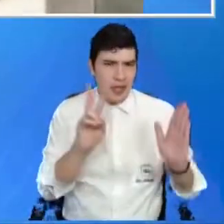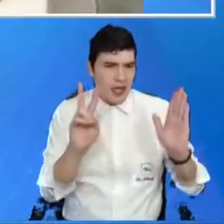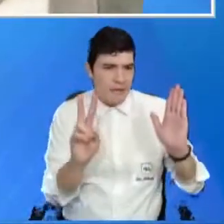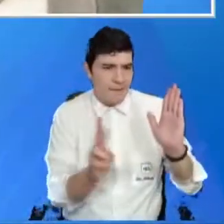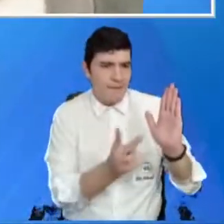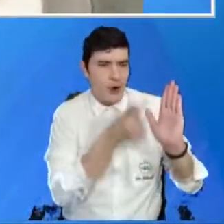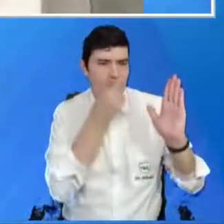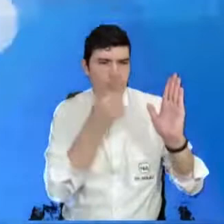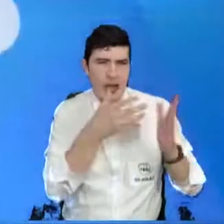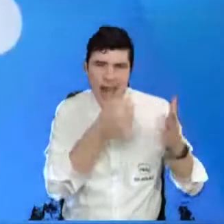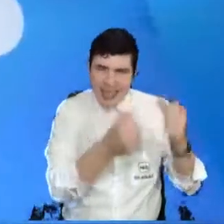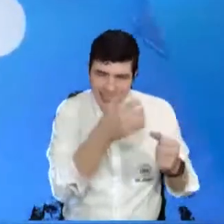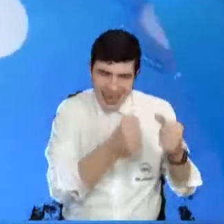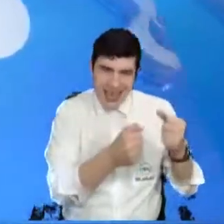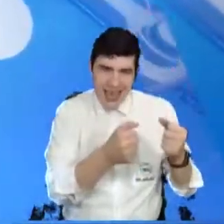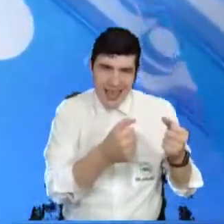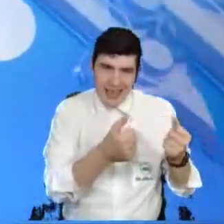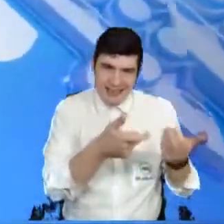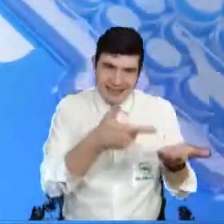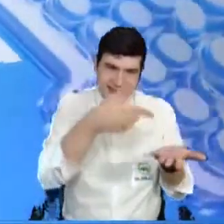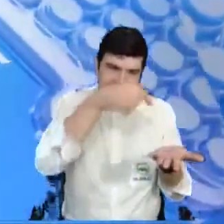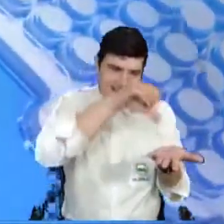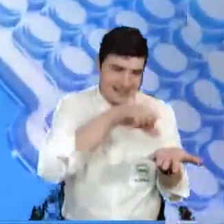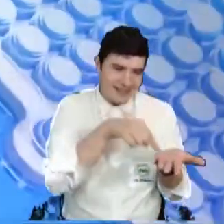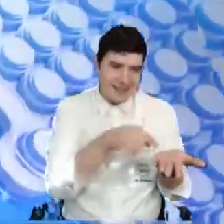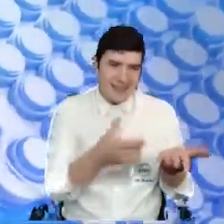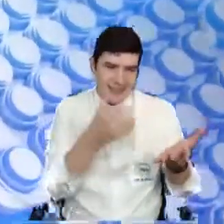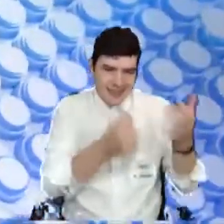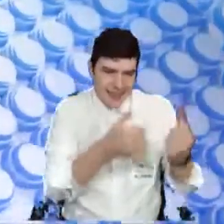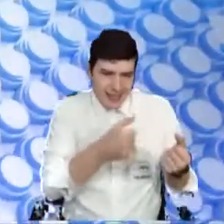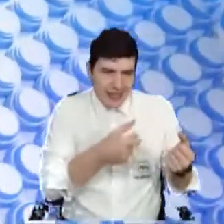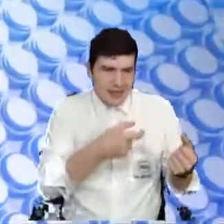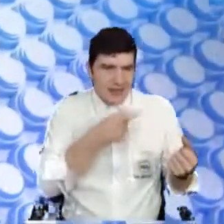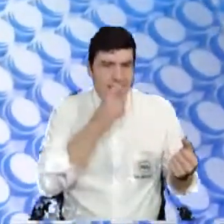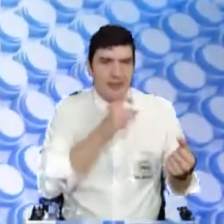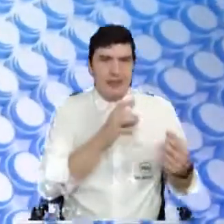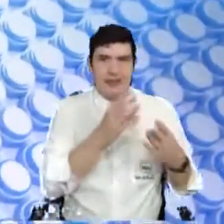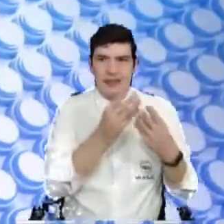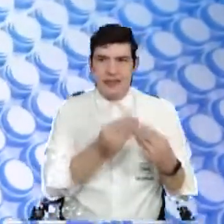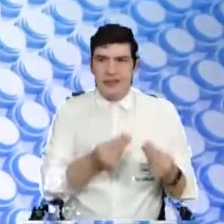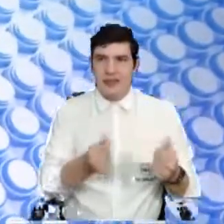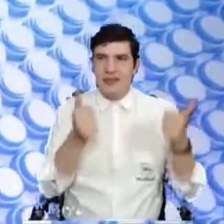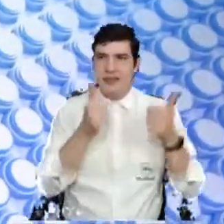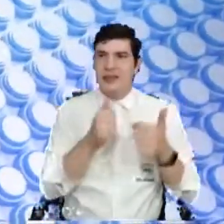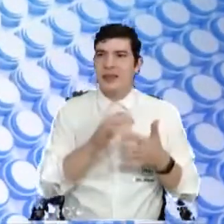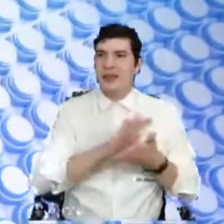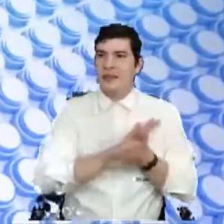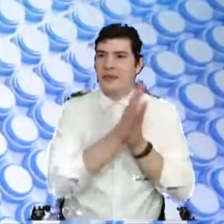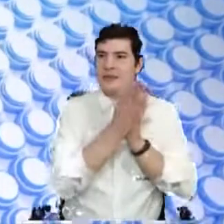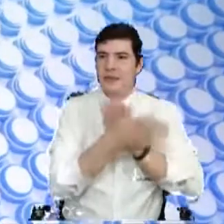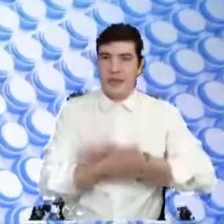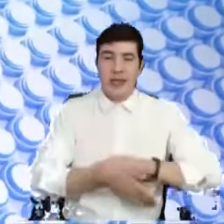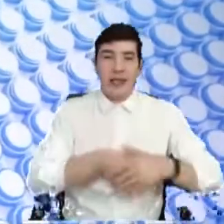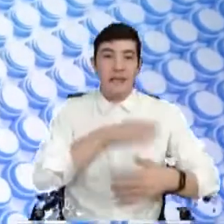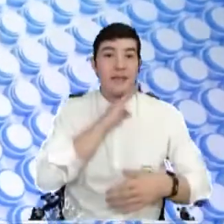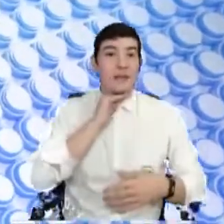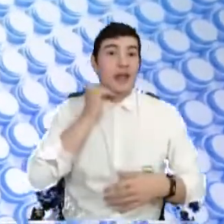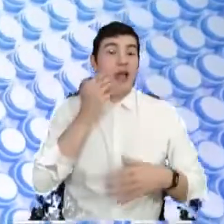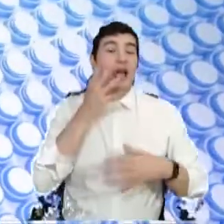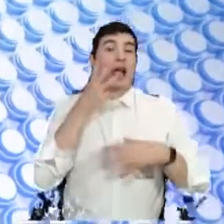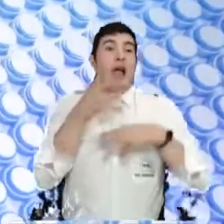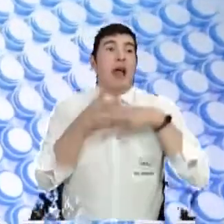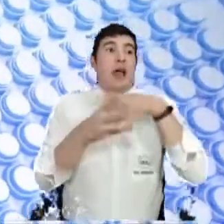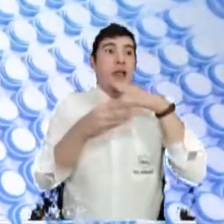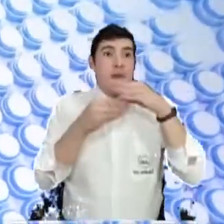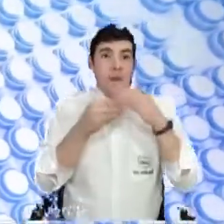una dosis que prácticamente erradicaba los síntomas de esta enfermedad. Incluso también pudimos hacer un